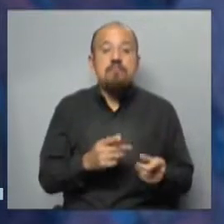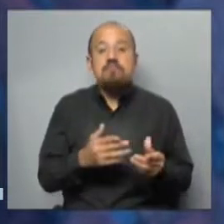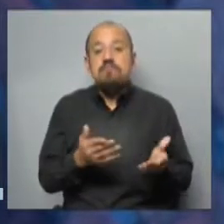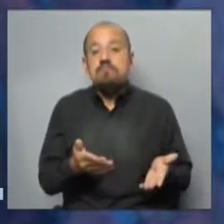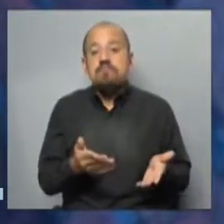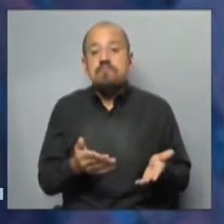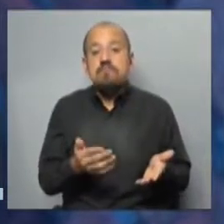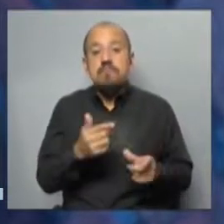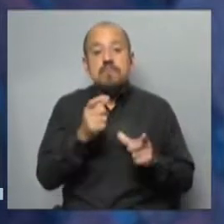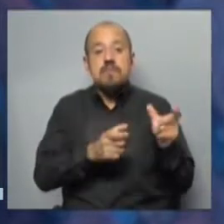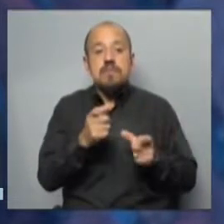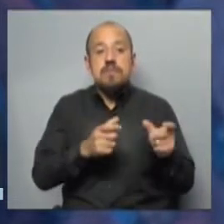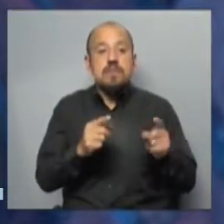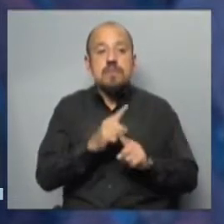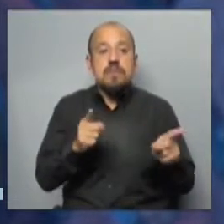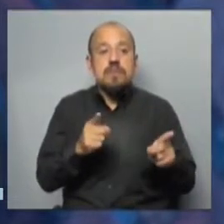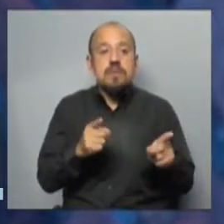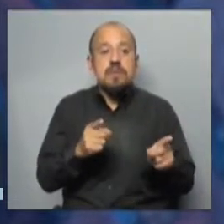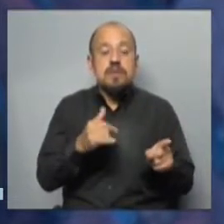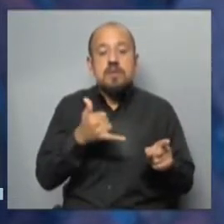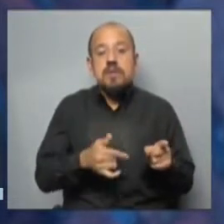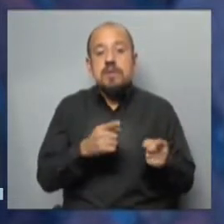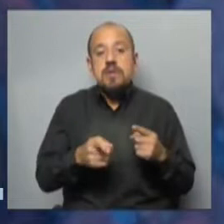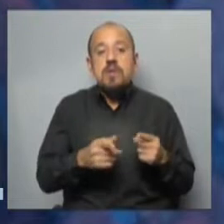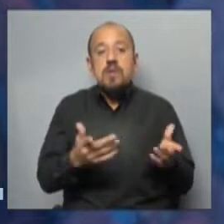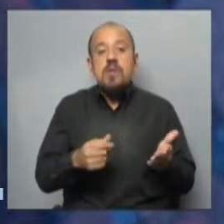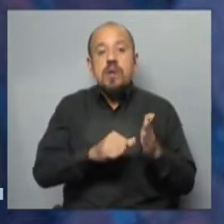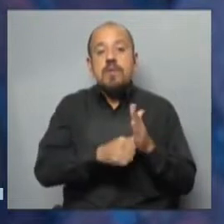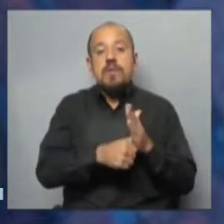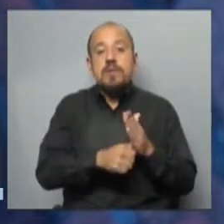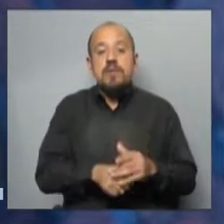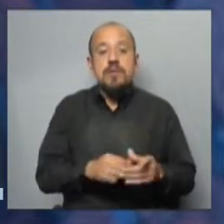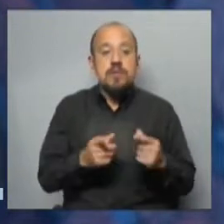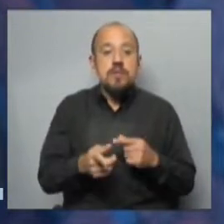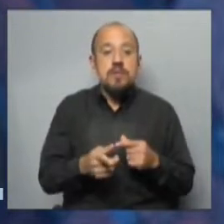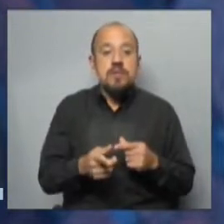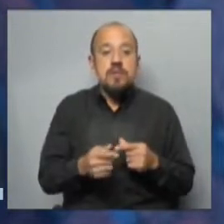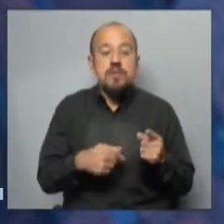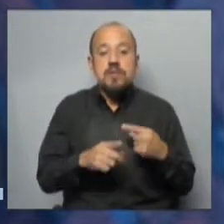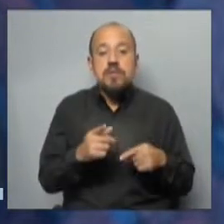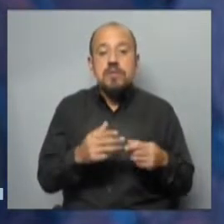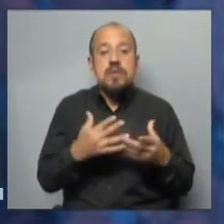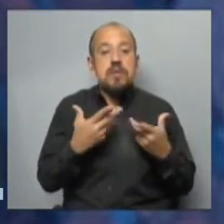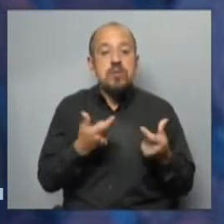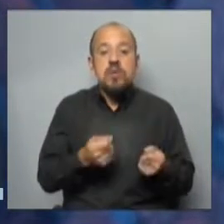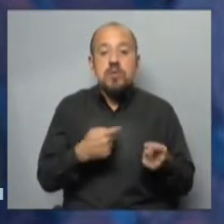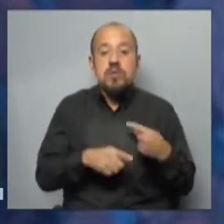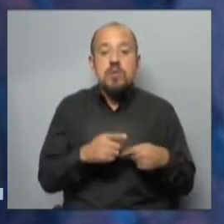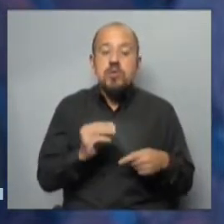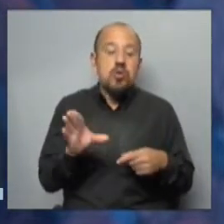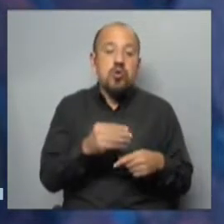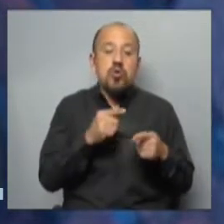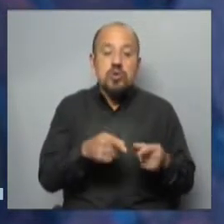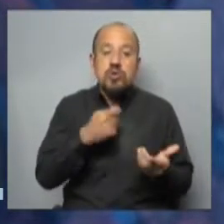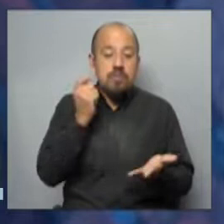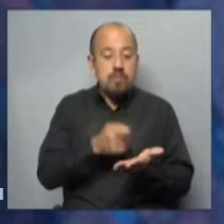la persona no cuenta con con una pensión no recibe la sas es que las ayudas extraordinarias entonces todo eso tiene que